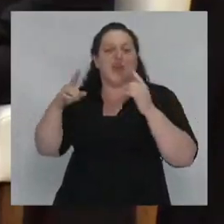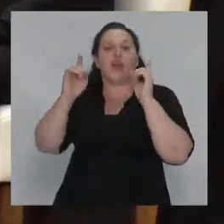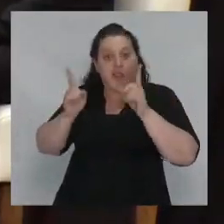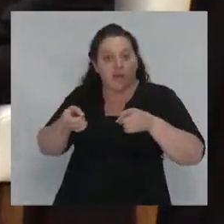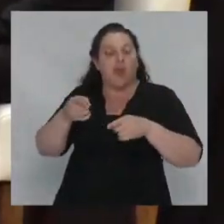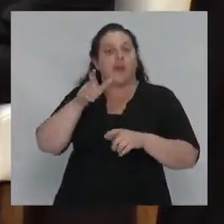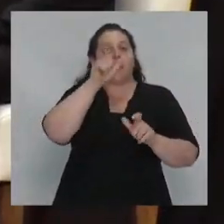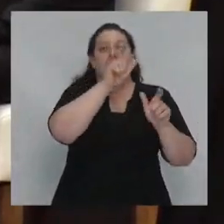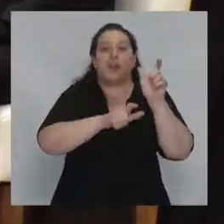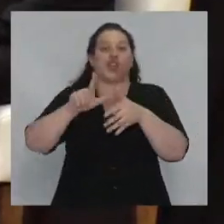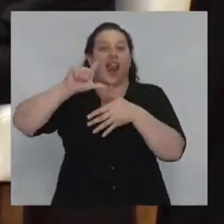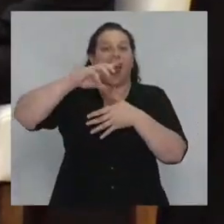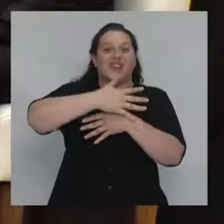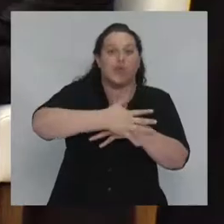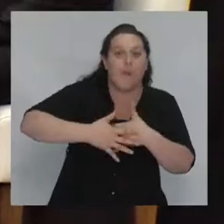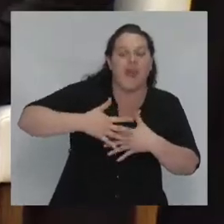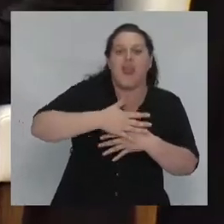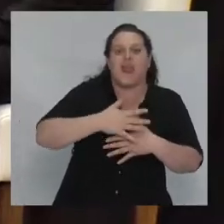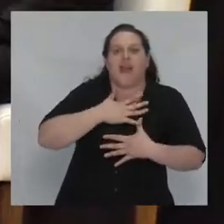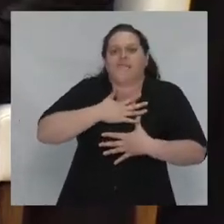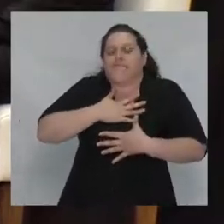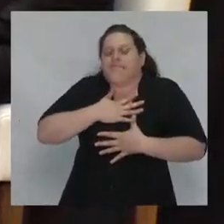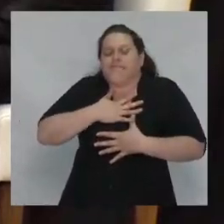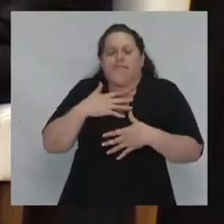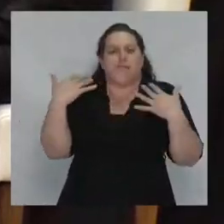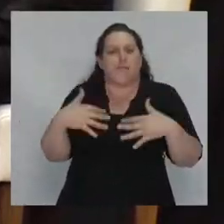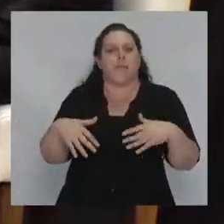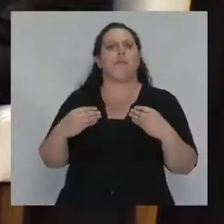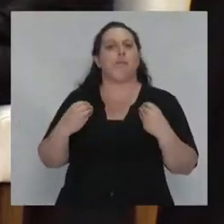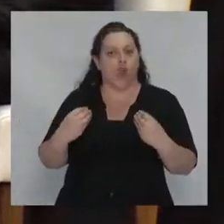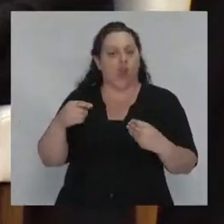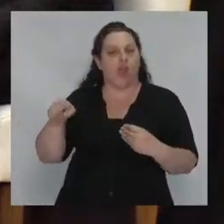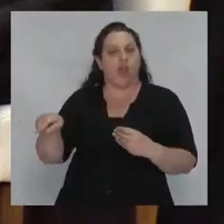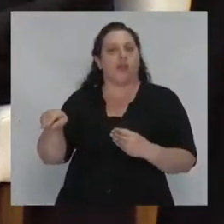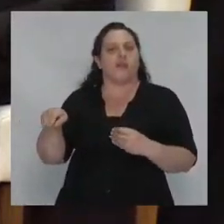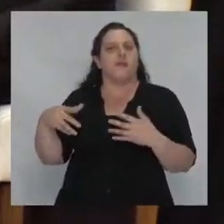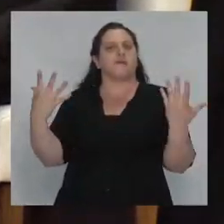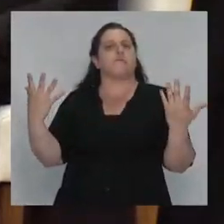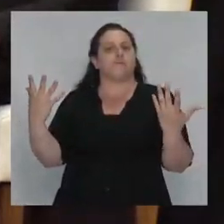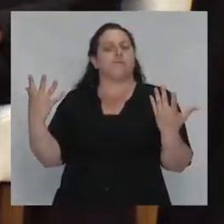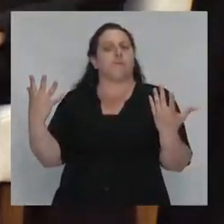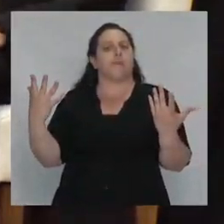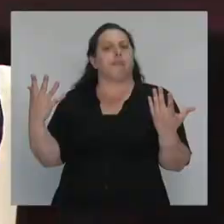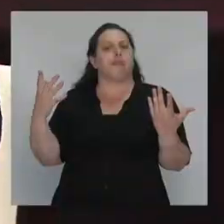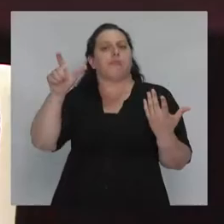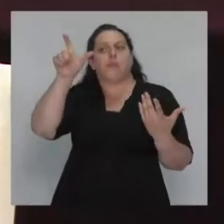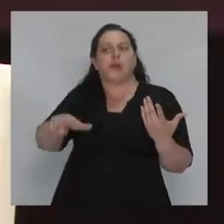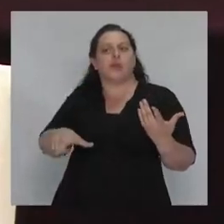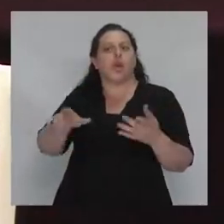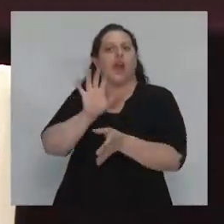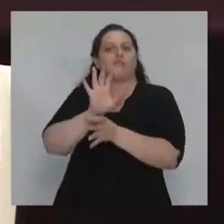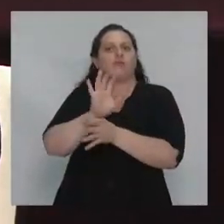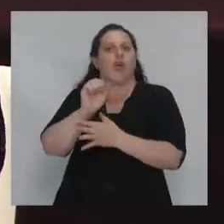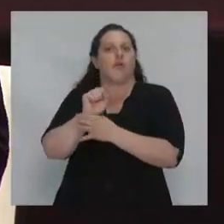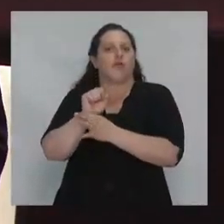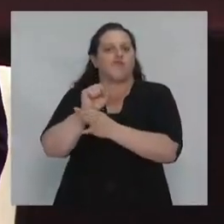para todos los latinoamericanos y las latinoamericanas porque ha sido nada menos que uno de los grandes